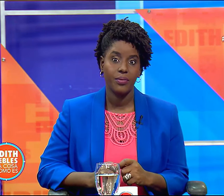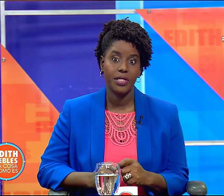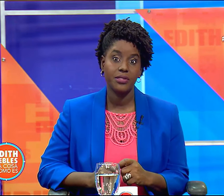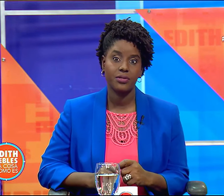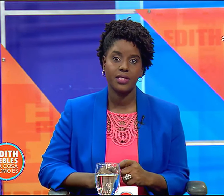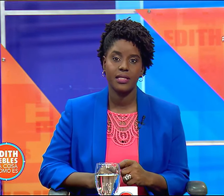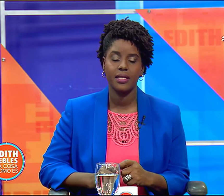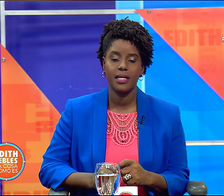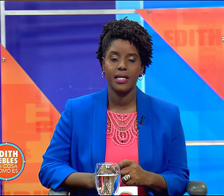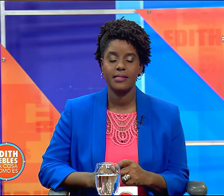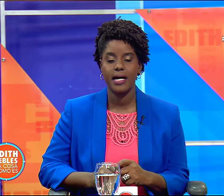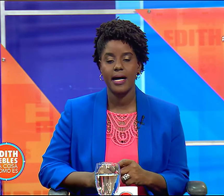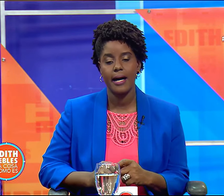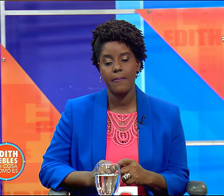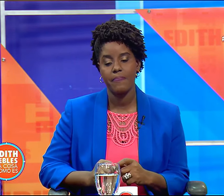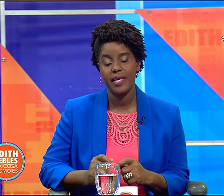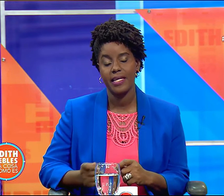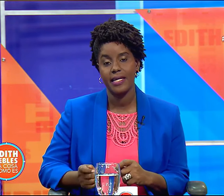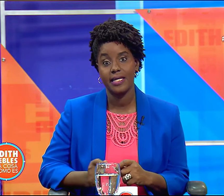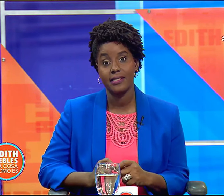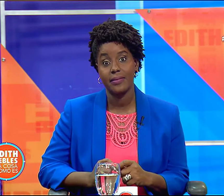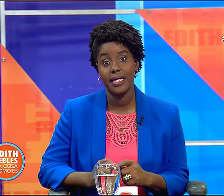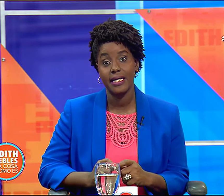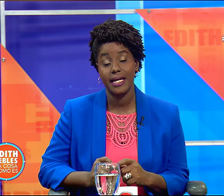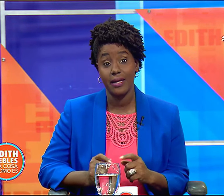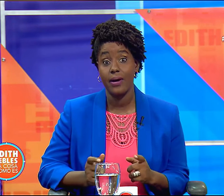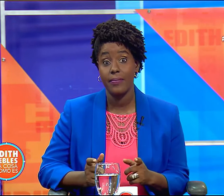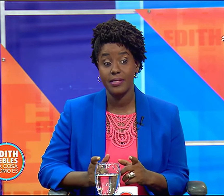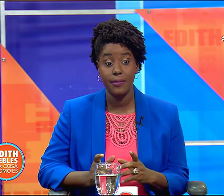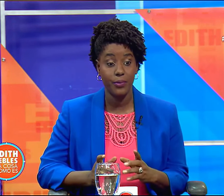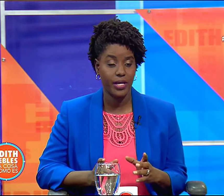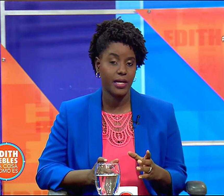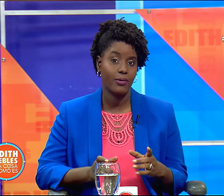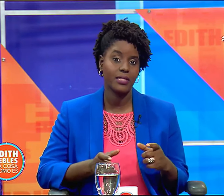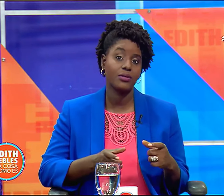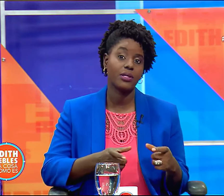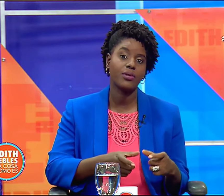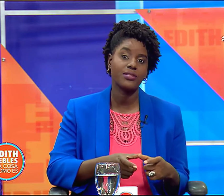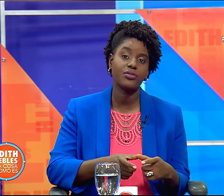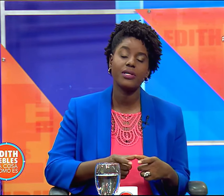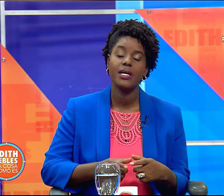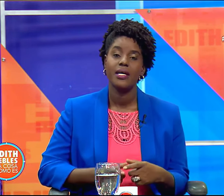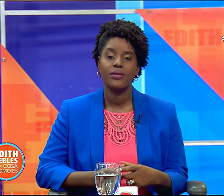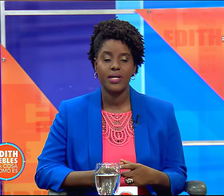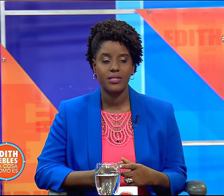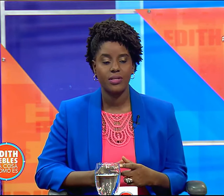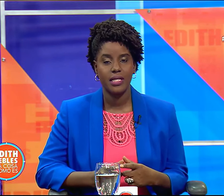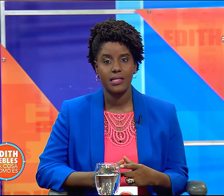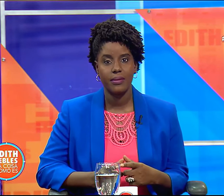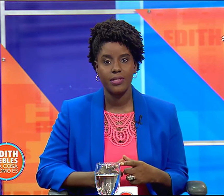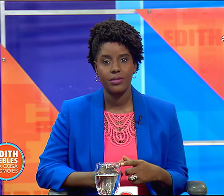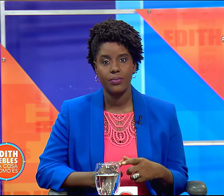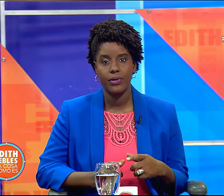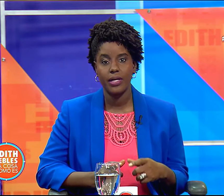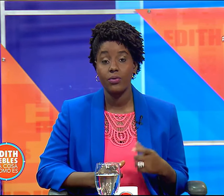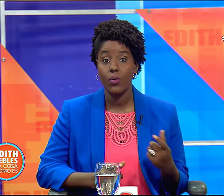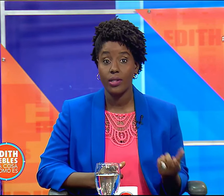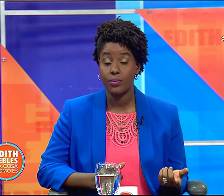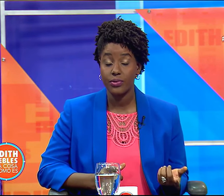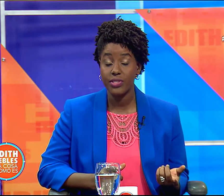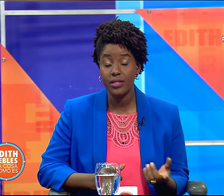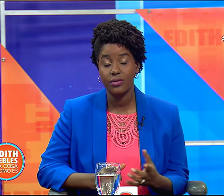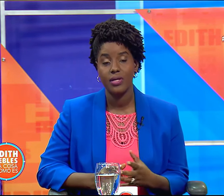los ministros en la semanal de qué va a pasar, porque en el caso de educación tiene establecido por ley